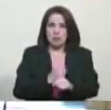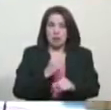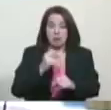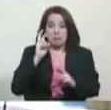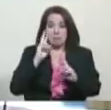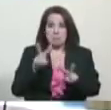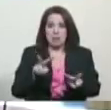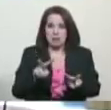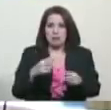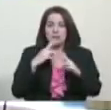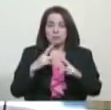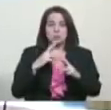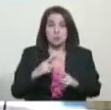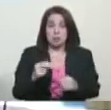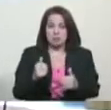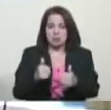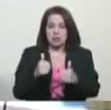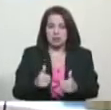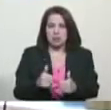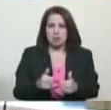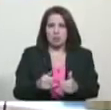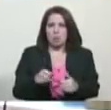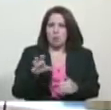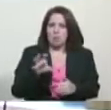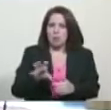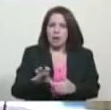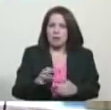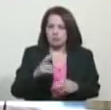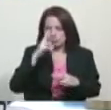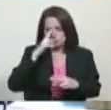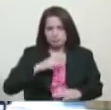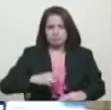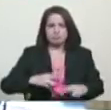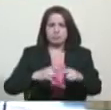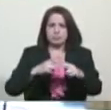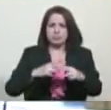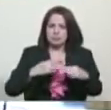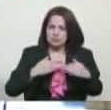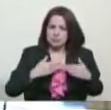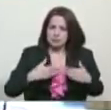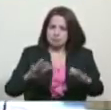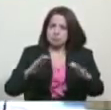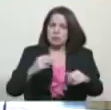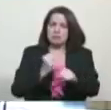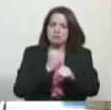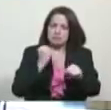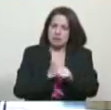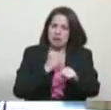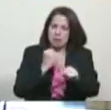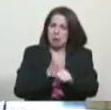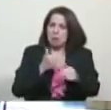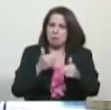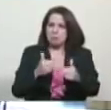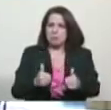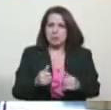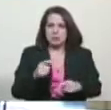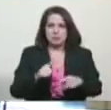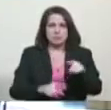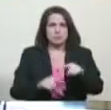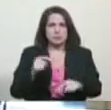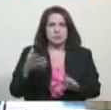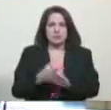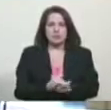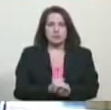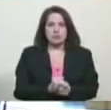resultados verdaderos de un país que con dignidad y trabajo sale adelante, sigue saliendo adelante, con valores, de